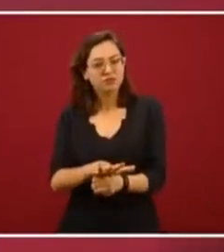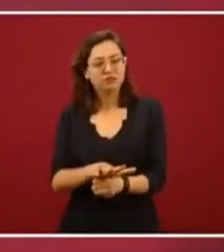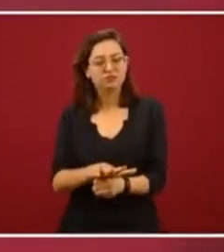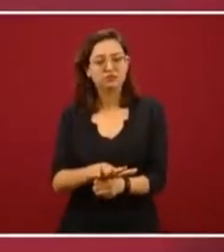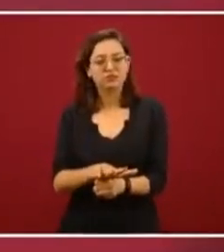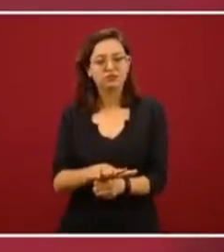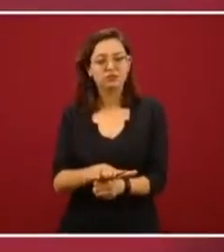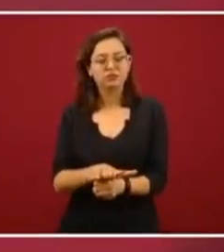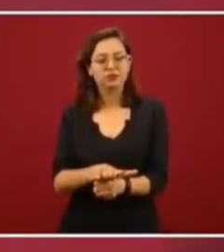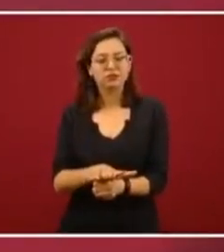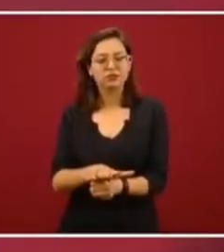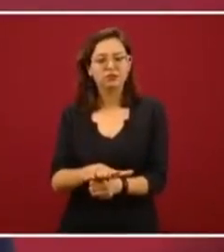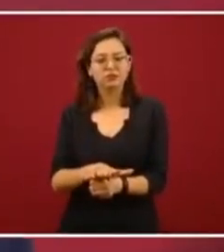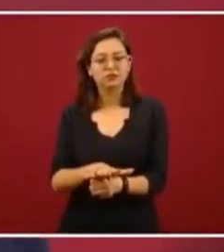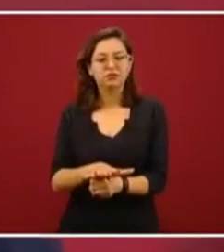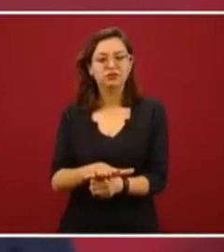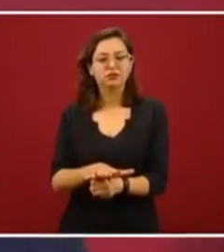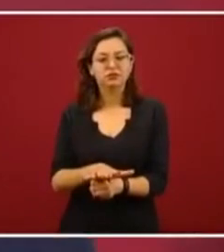tenemos